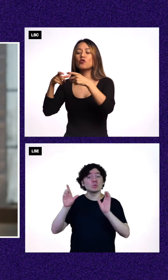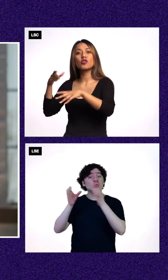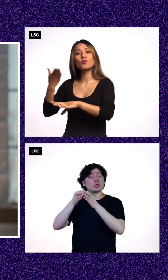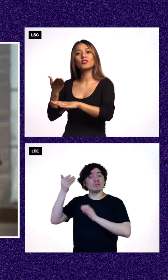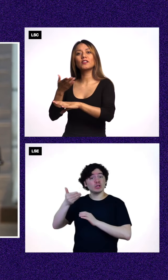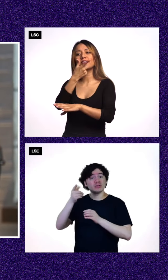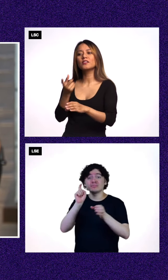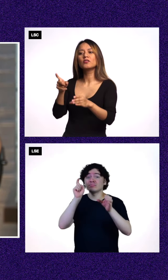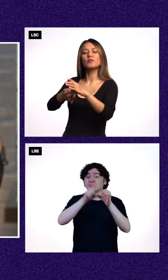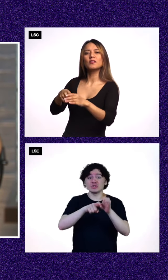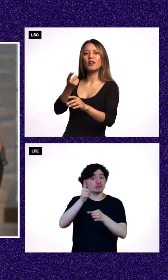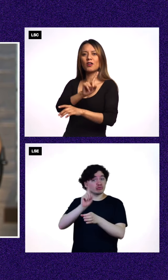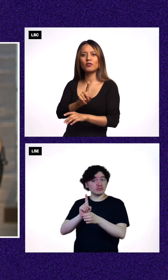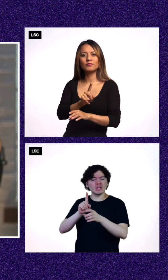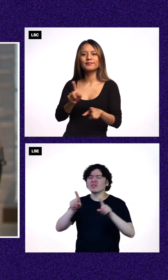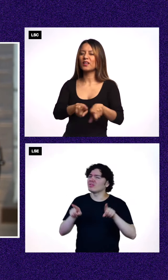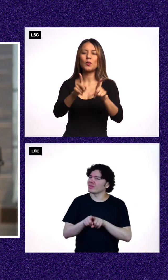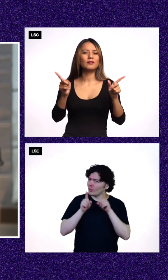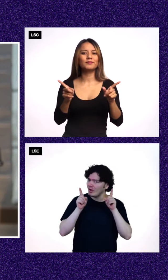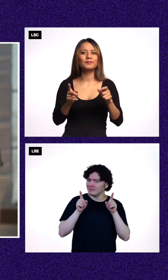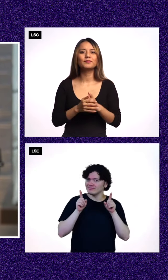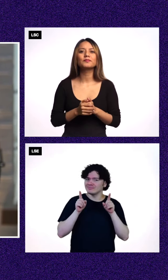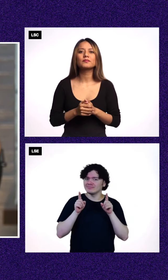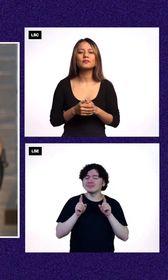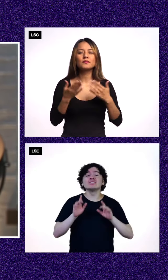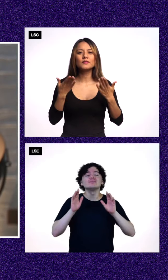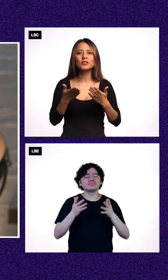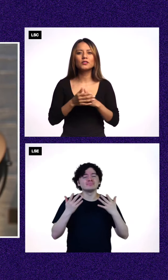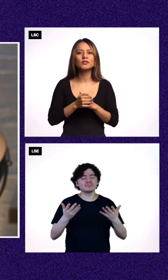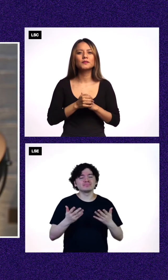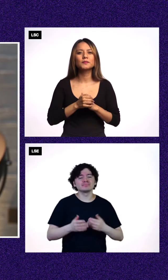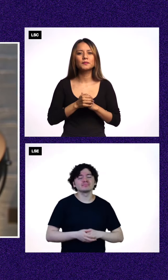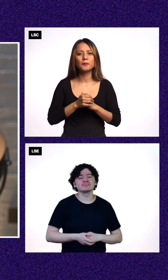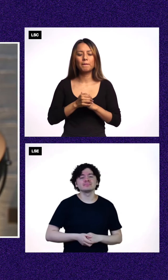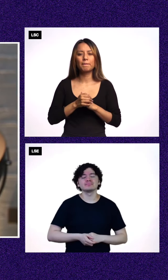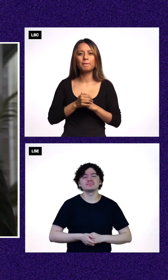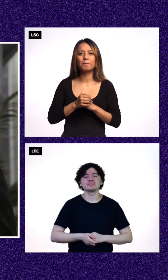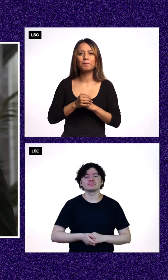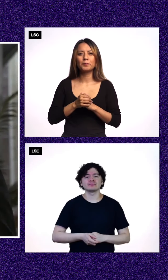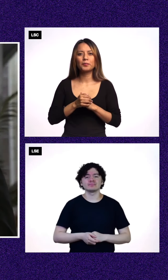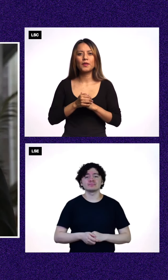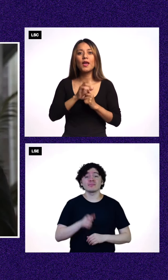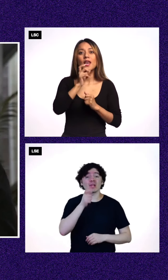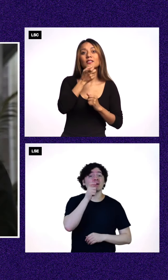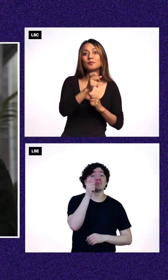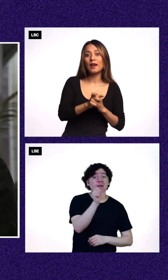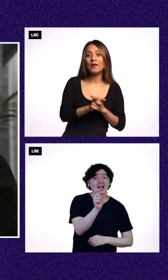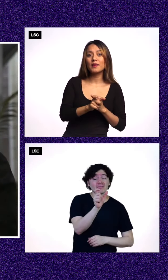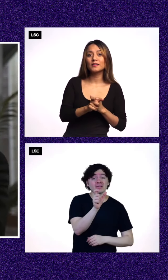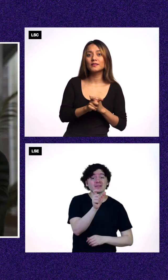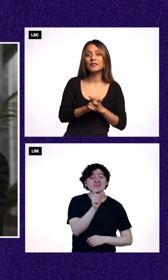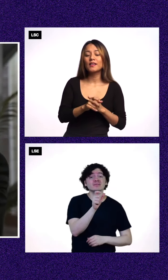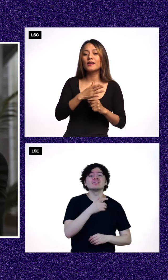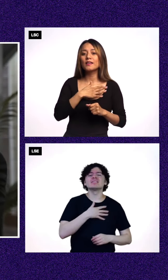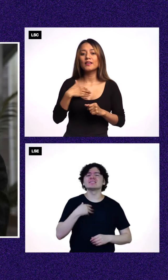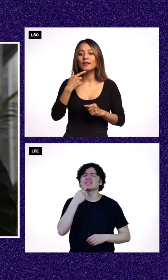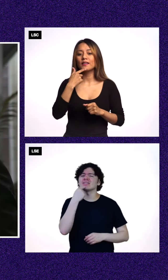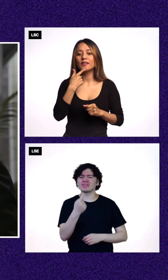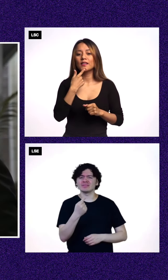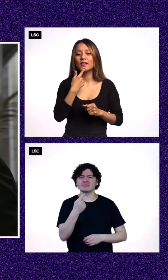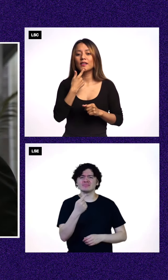potencial. La grandeza no es la forma de hablar de la mediocridad. En el diccionario, el ánimo